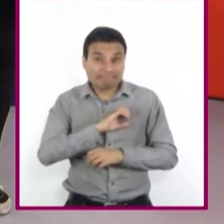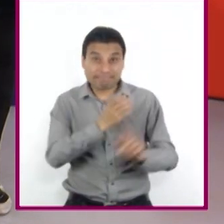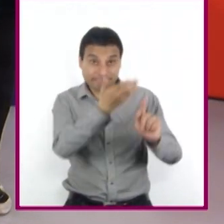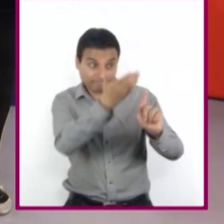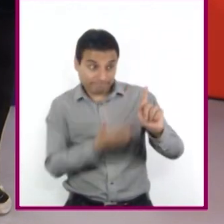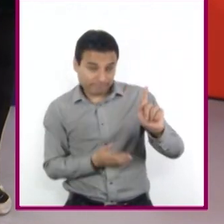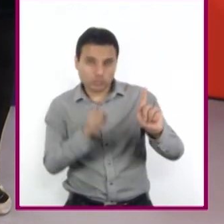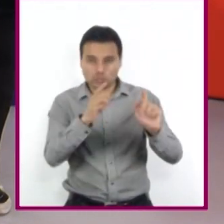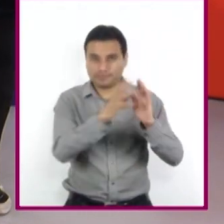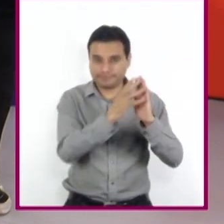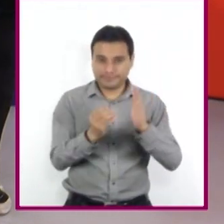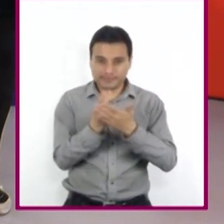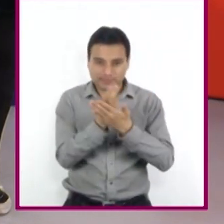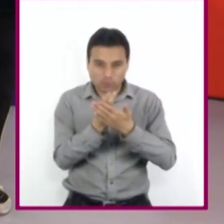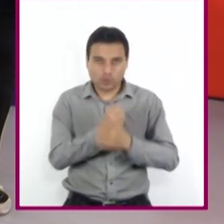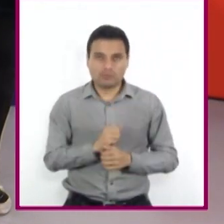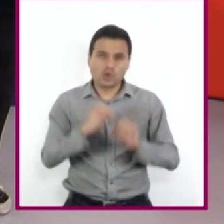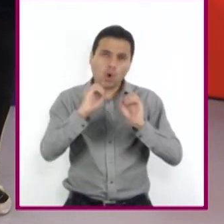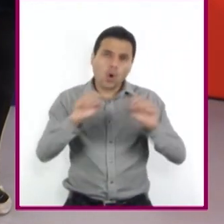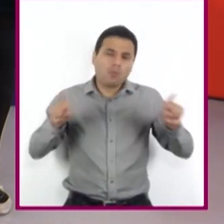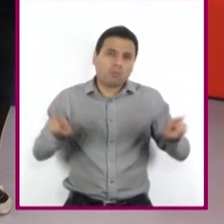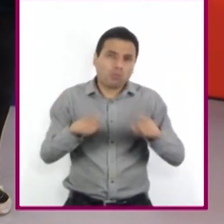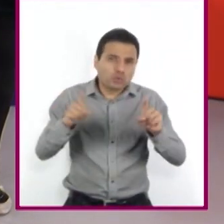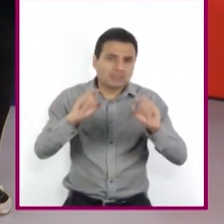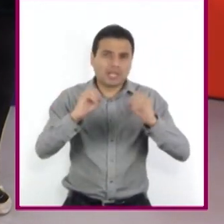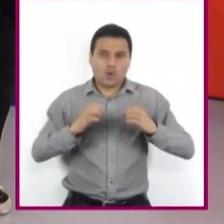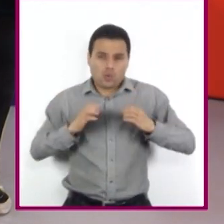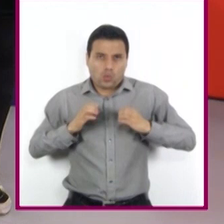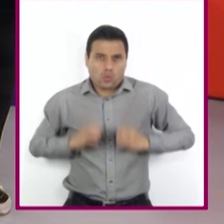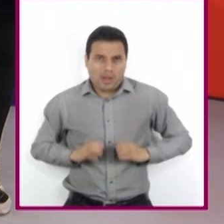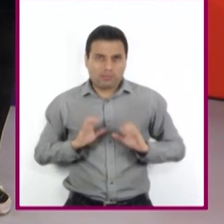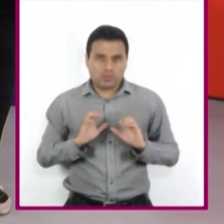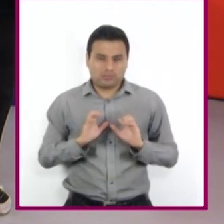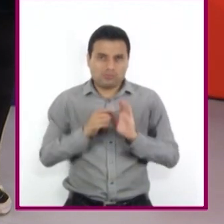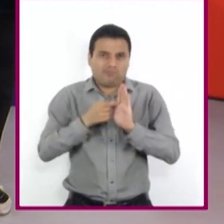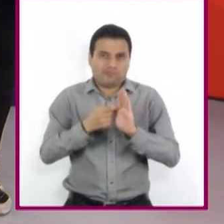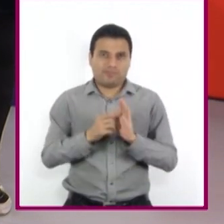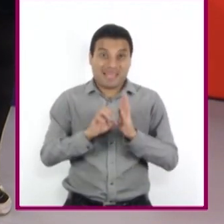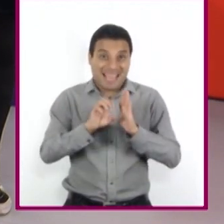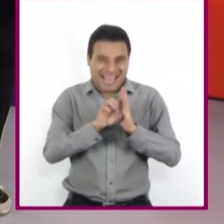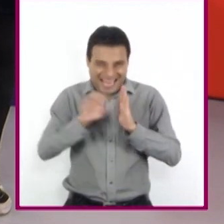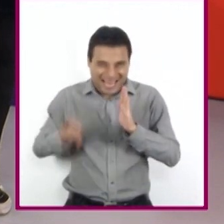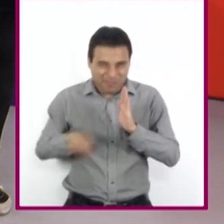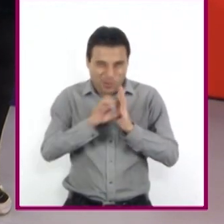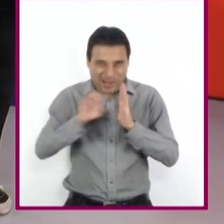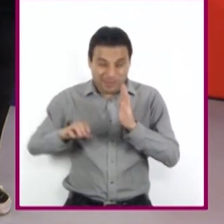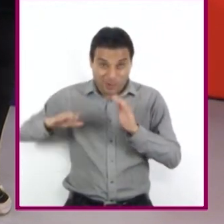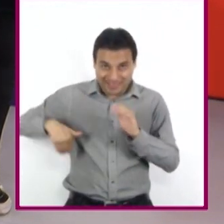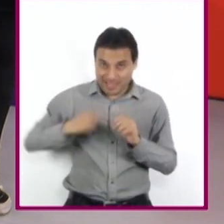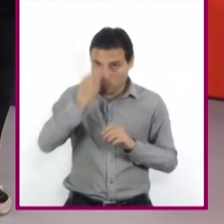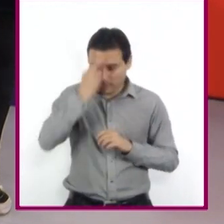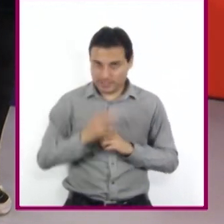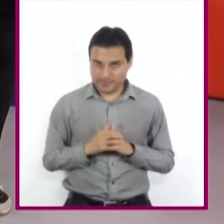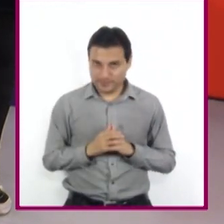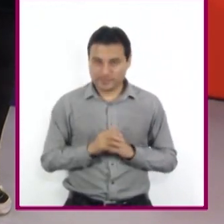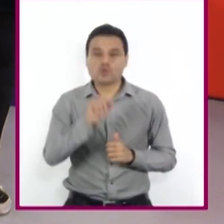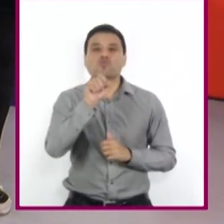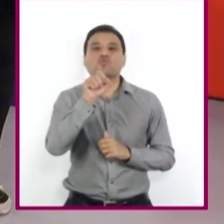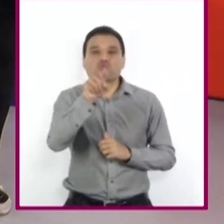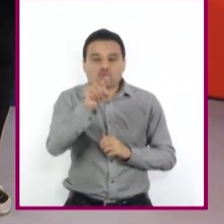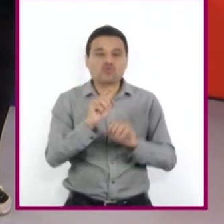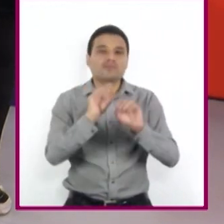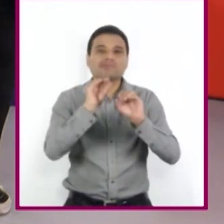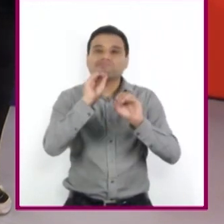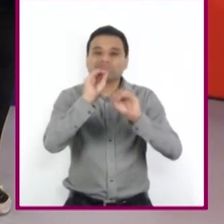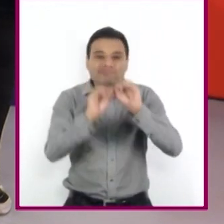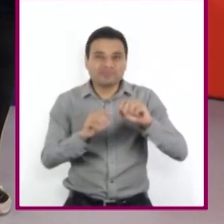retrato visual, sonoro o incluso corporal. Recuerden los ejemplos abordados en esta sesión y construyan sus